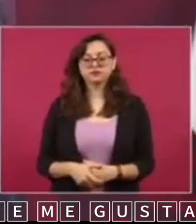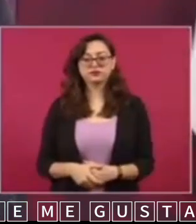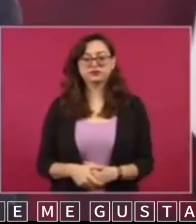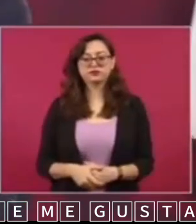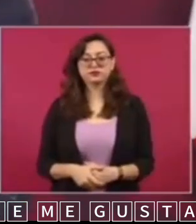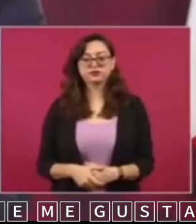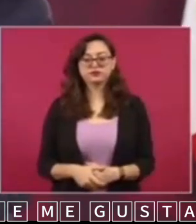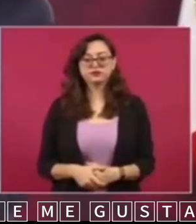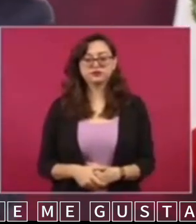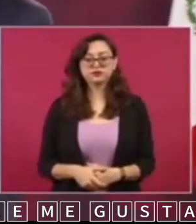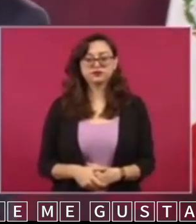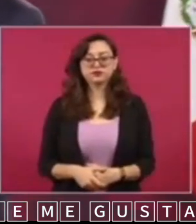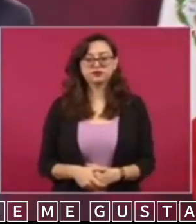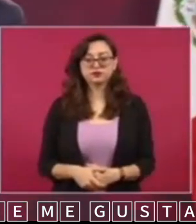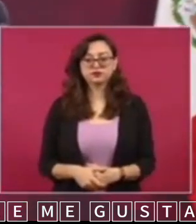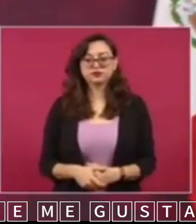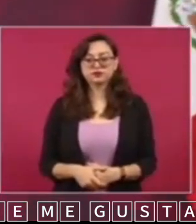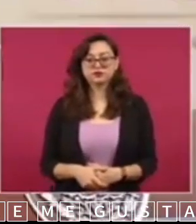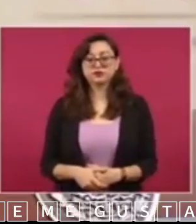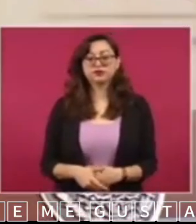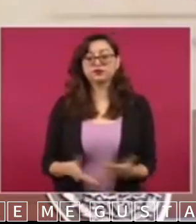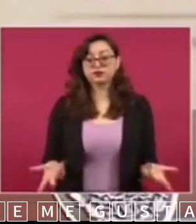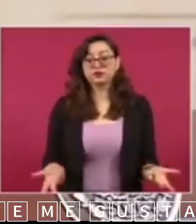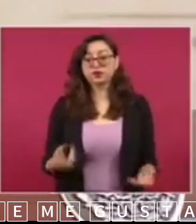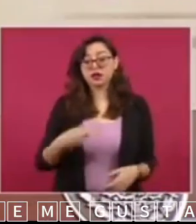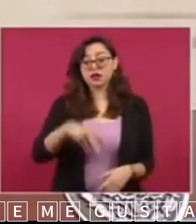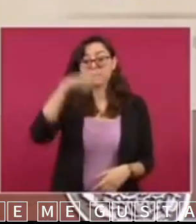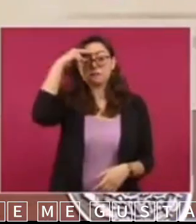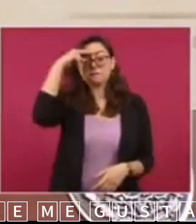México se ha venido avanzando mucho